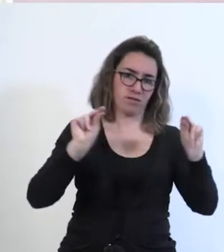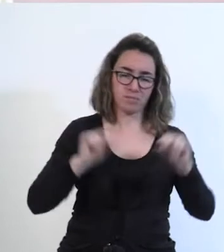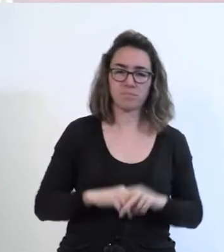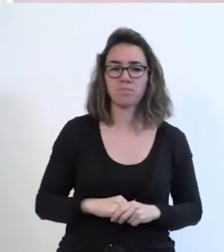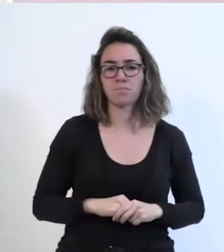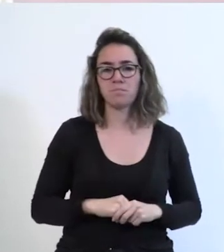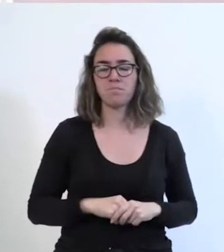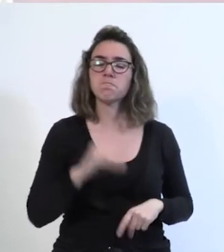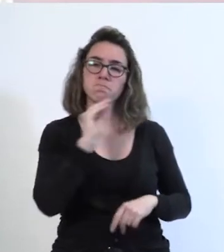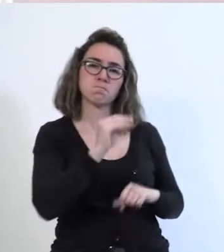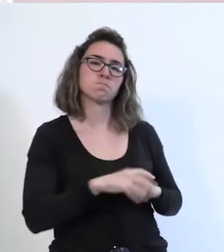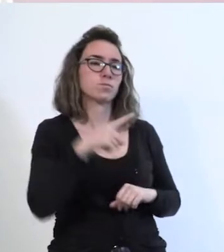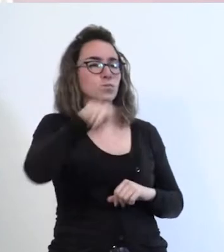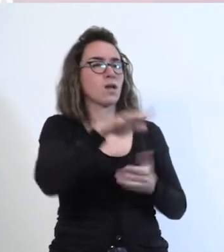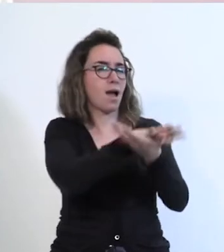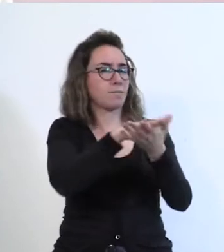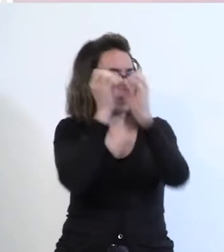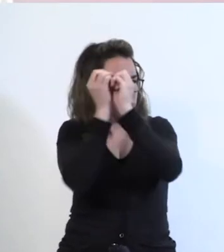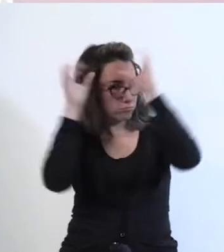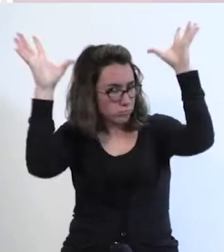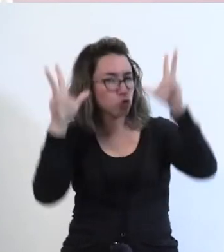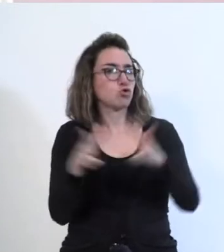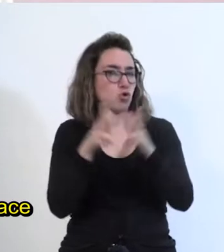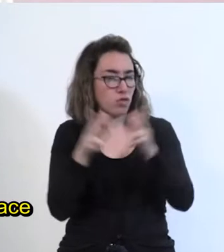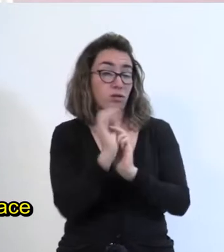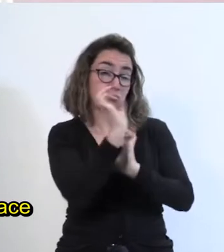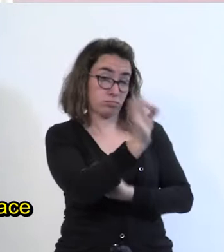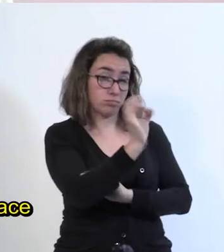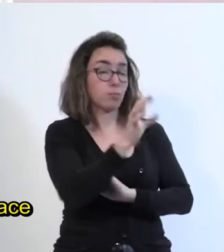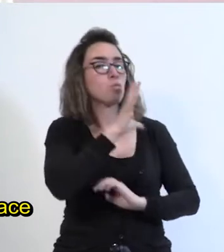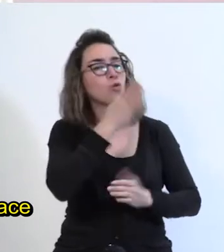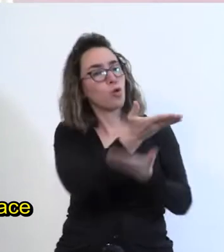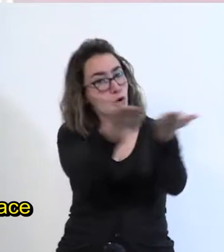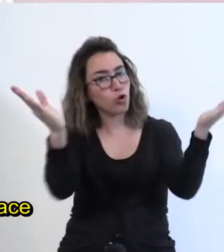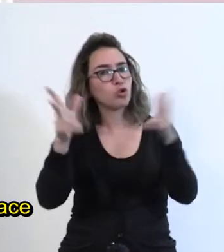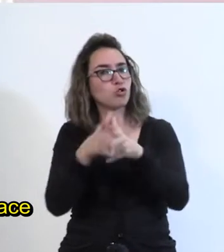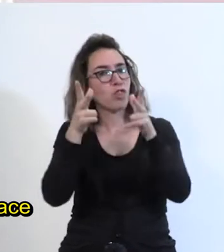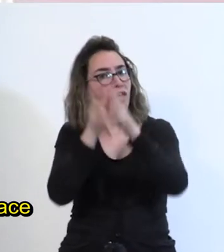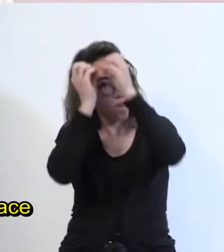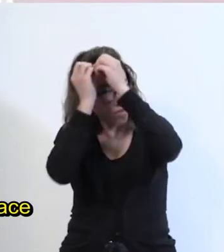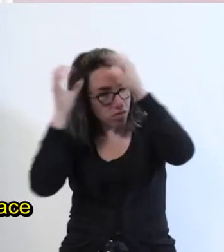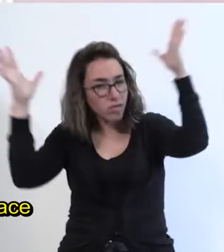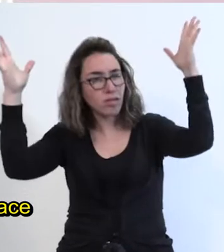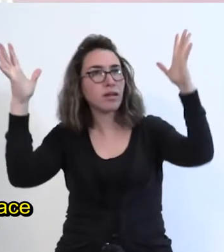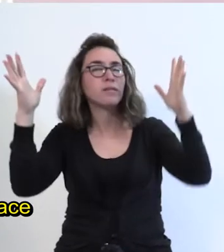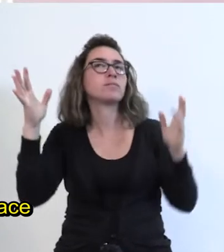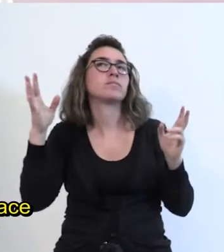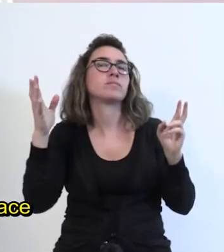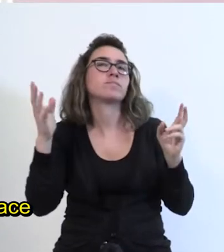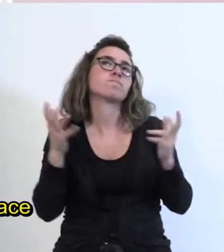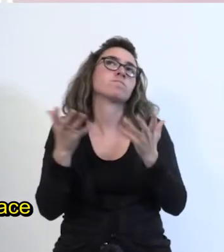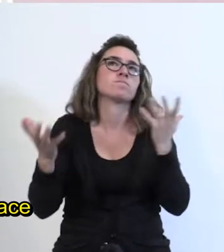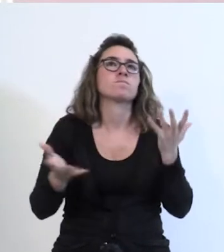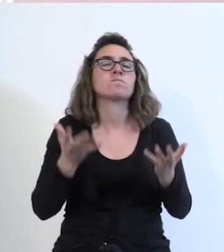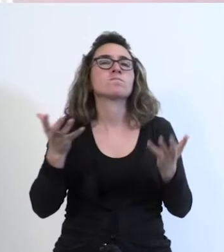Hablabas ahora de los imaginarios sociales, lo importante que es eso, ¿no? La construcción social también que se hace dentro de lo